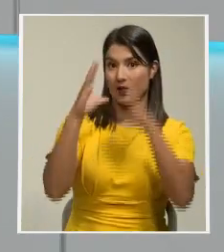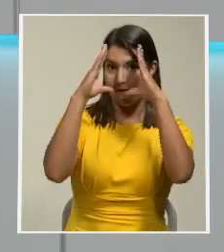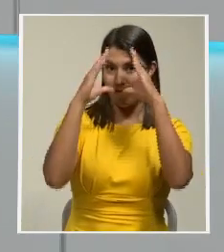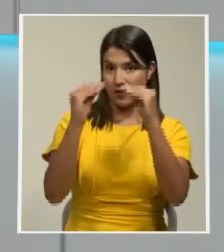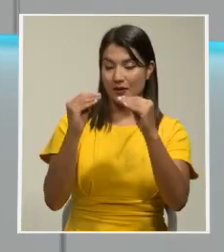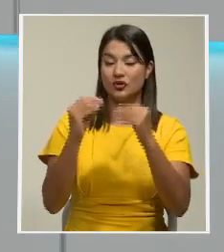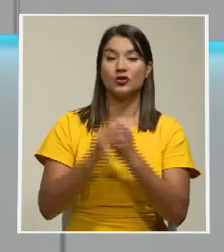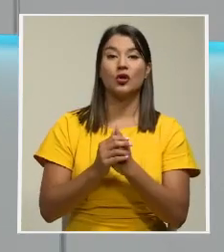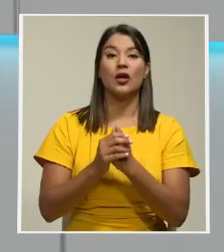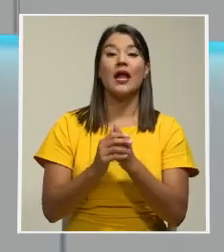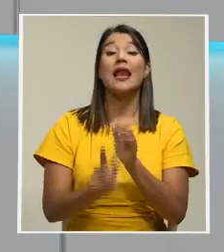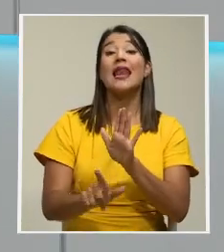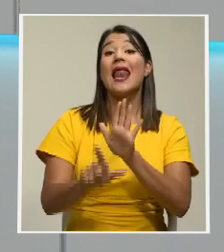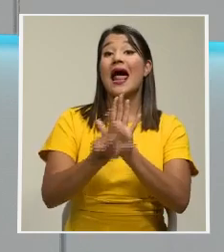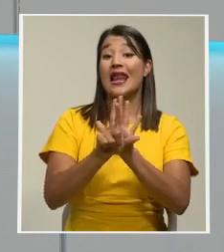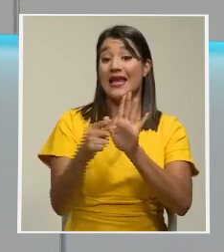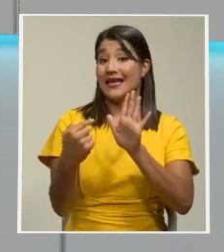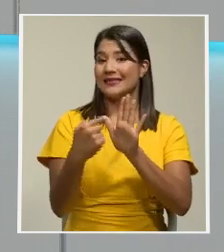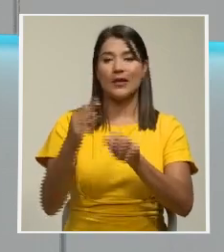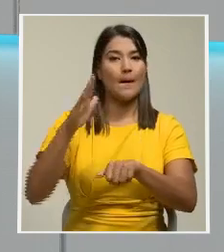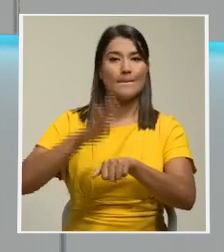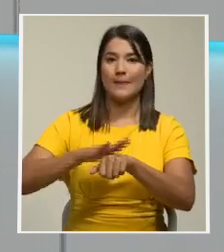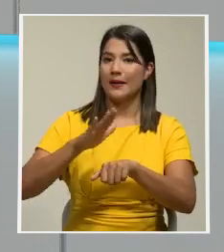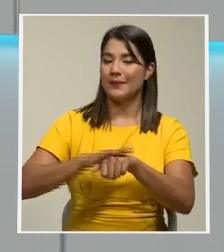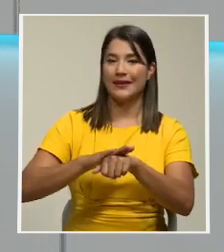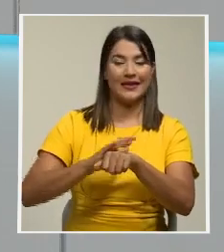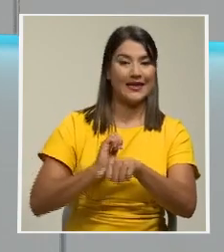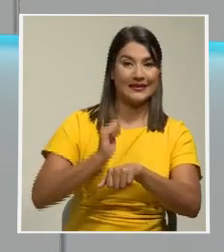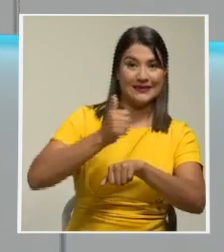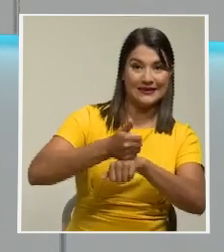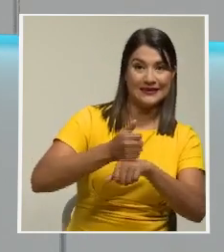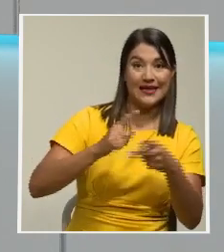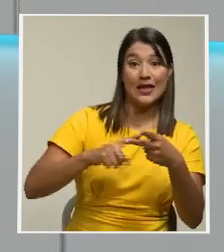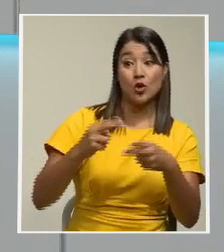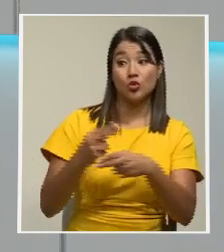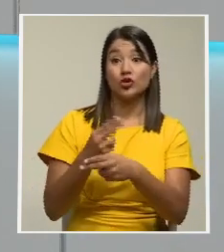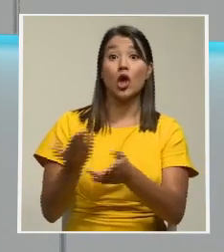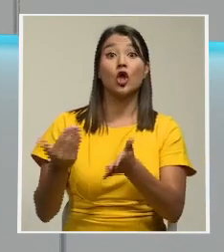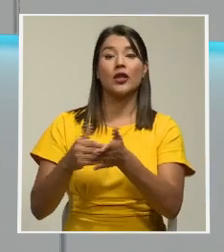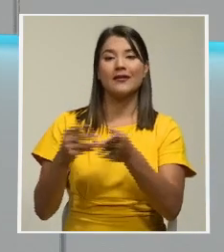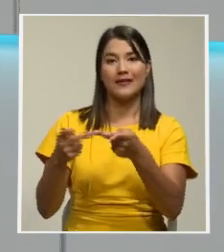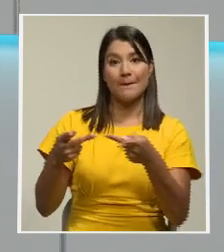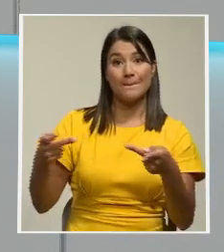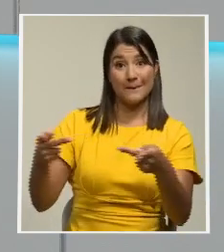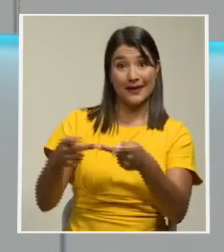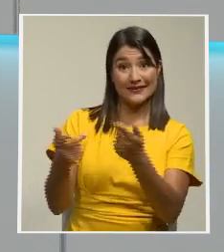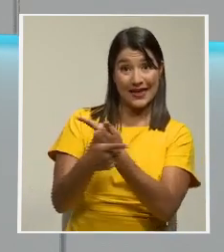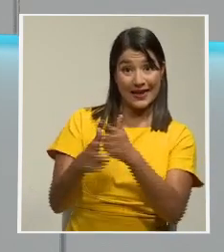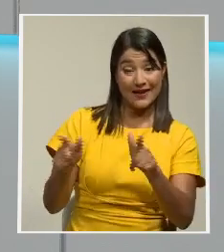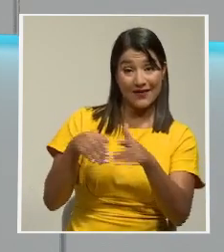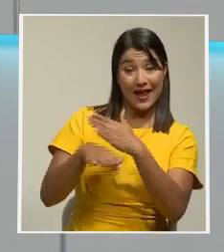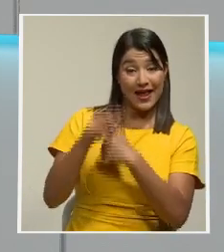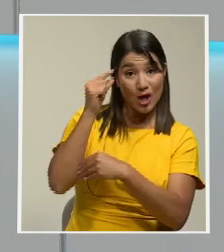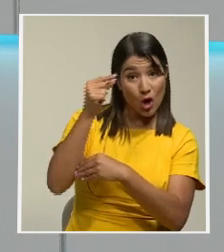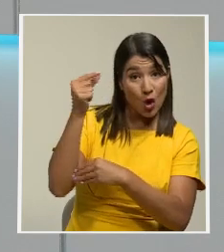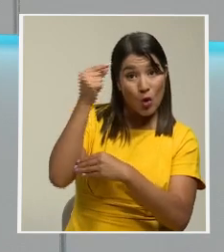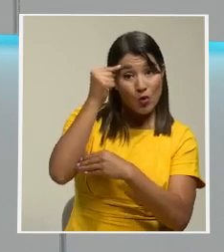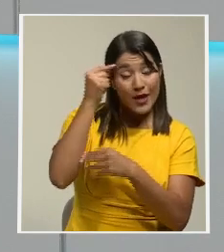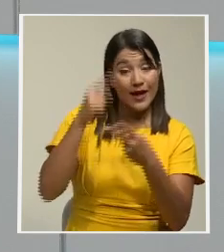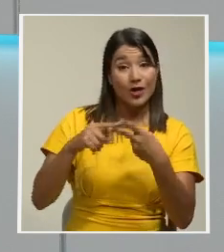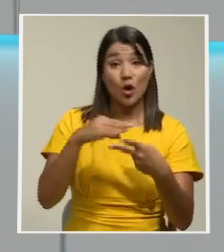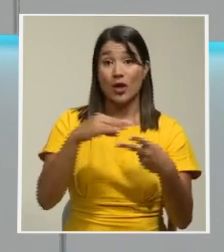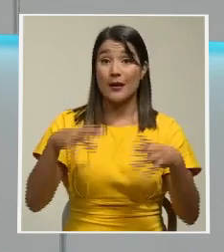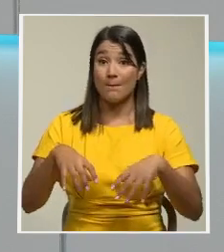que la normativa que impedía la creación y reactivación de plazas en el gobierno central y los poderes de la República fue modificada